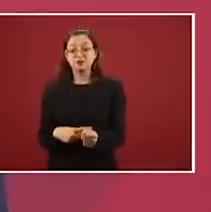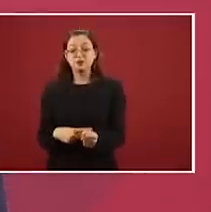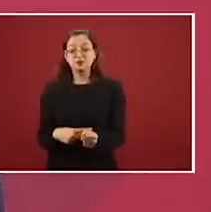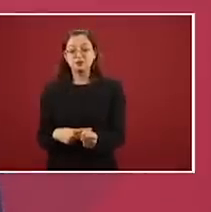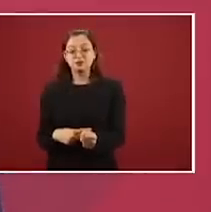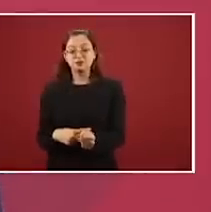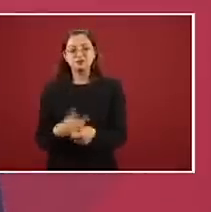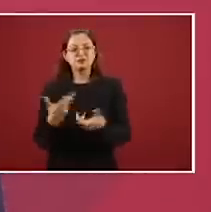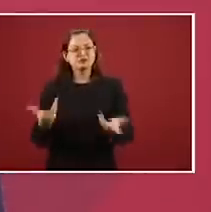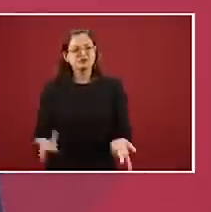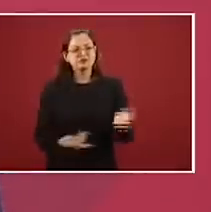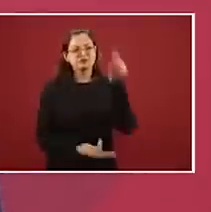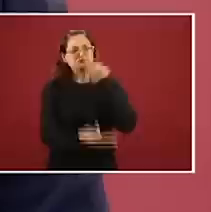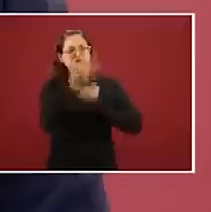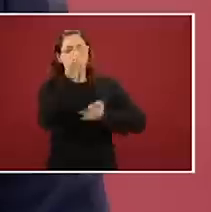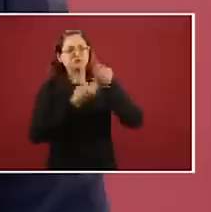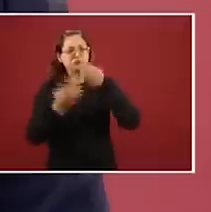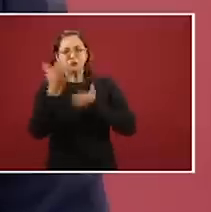¿cómo no me van a curar?